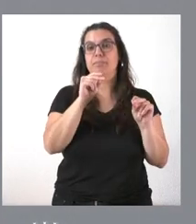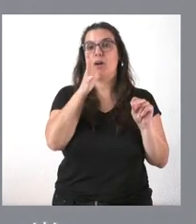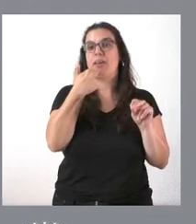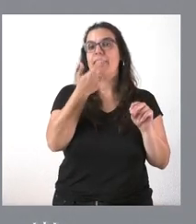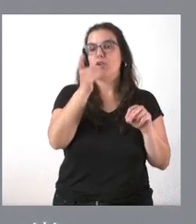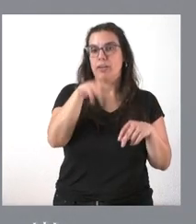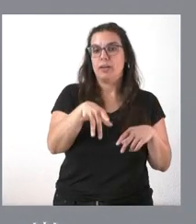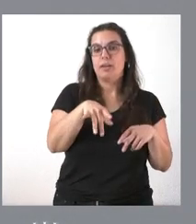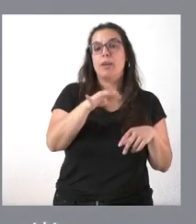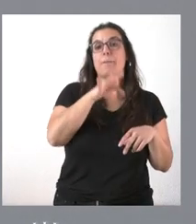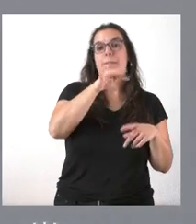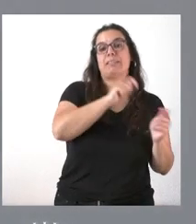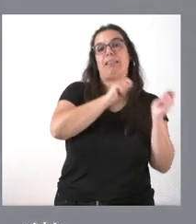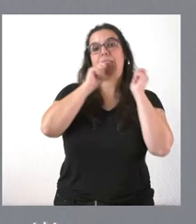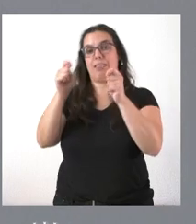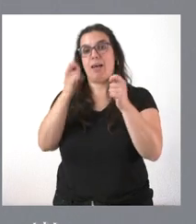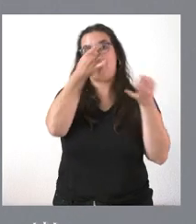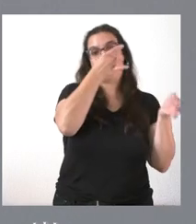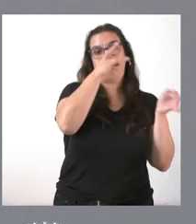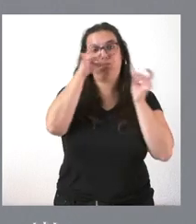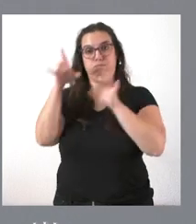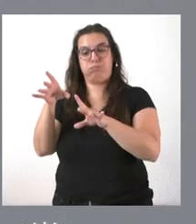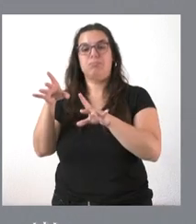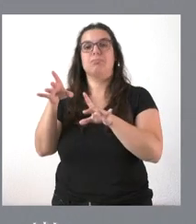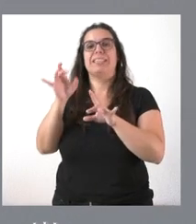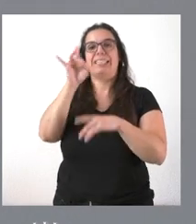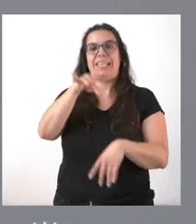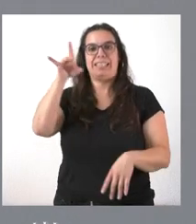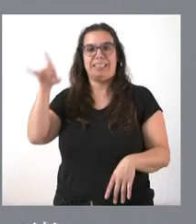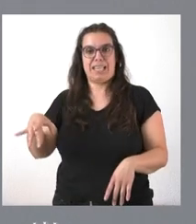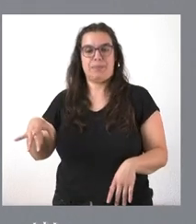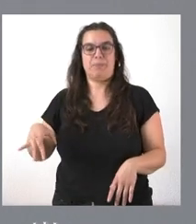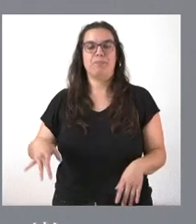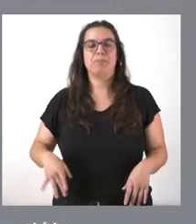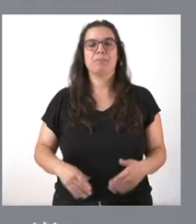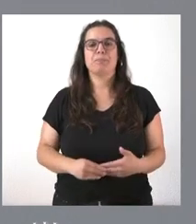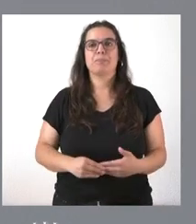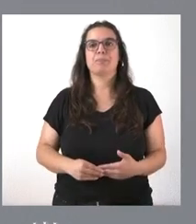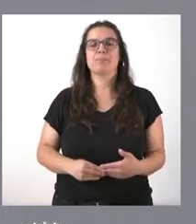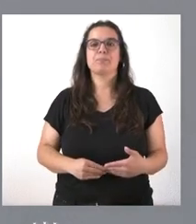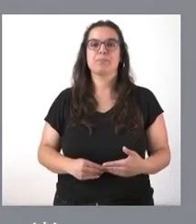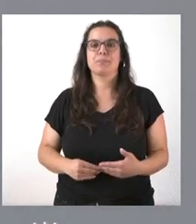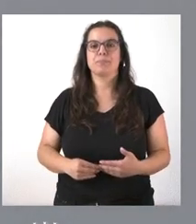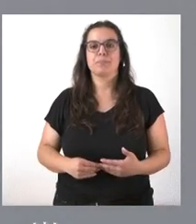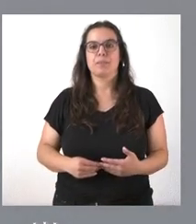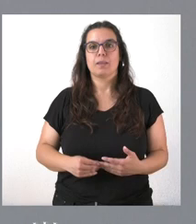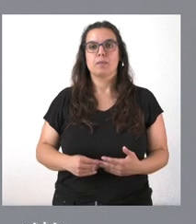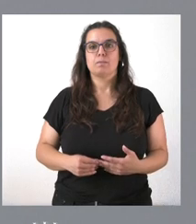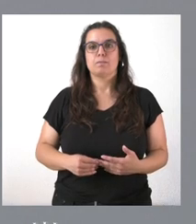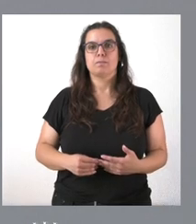y se procede al nombramiento en su institución de las personas que también les citaré en el caso de